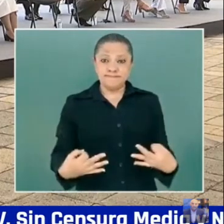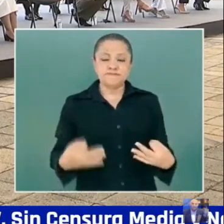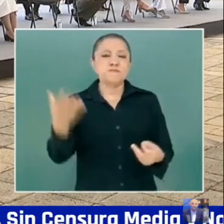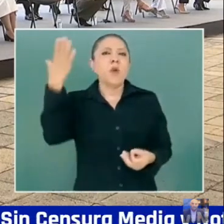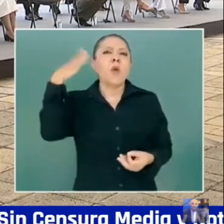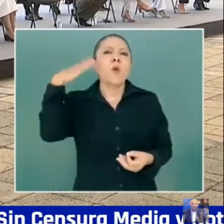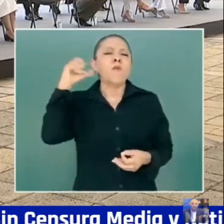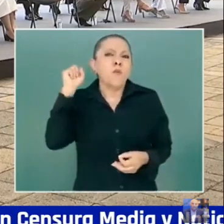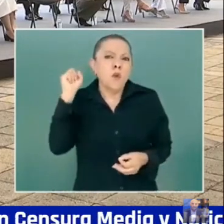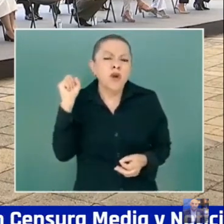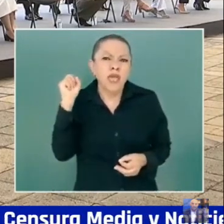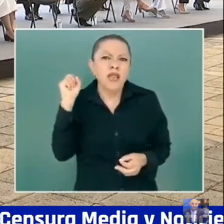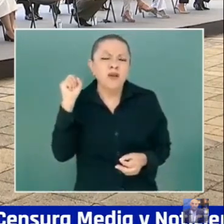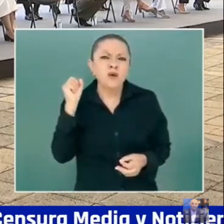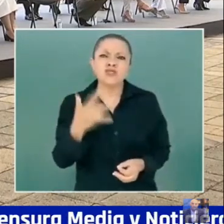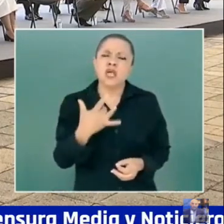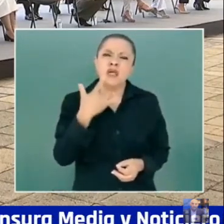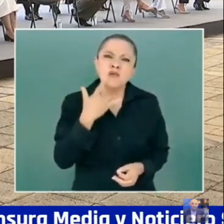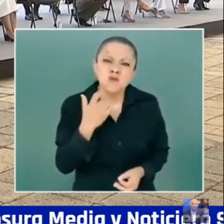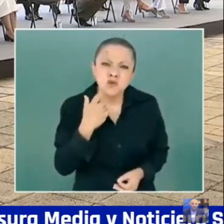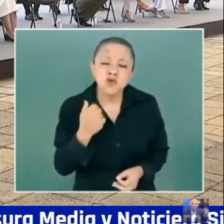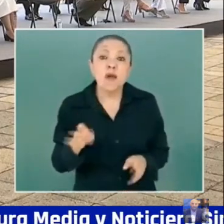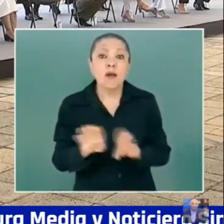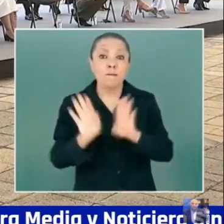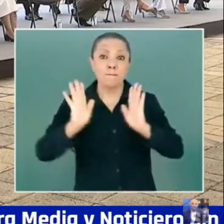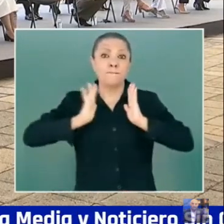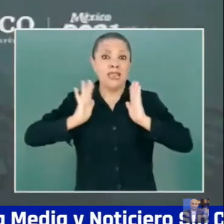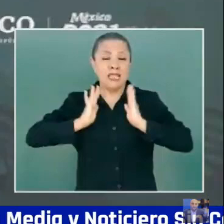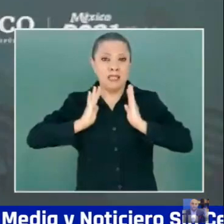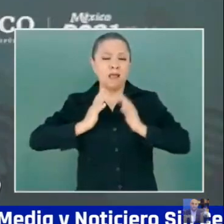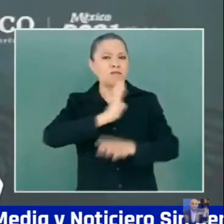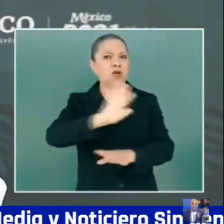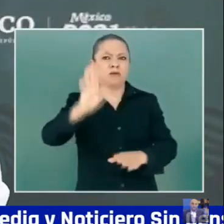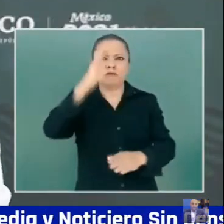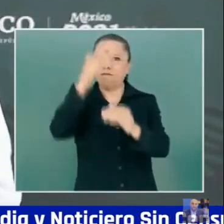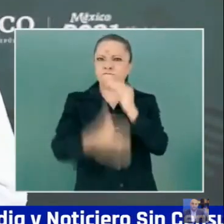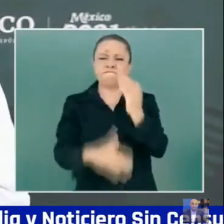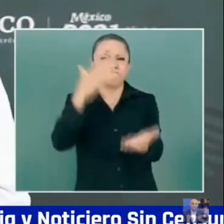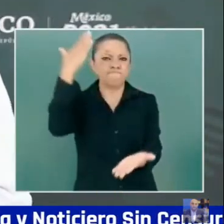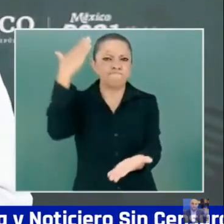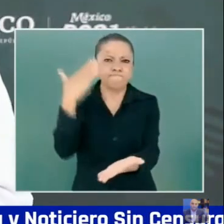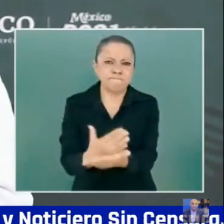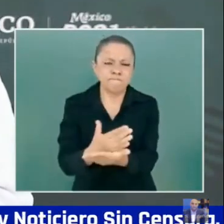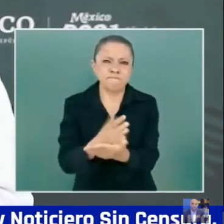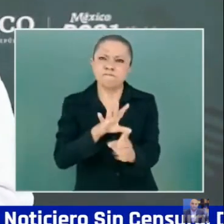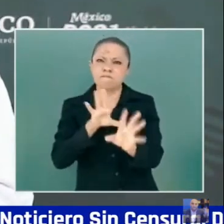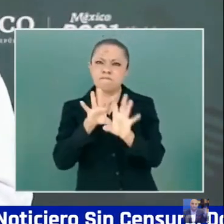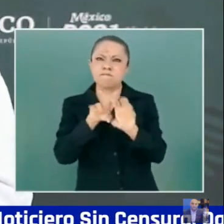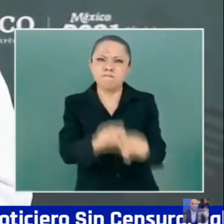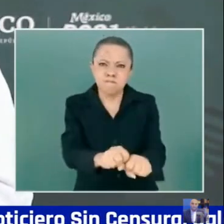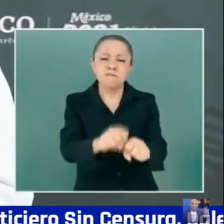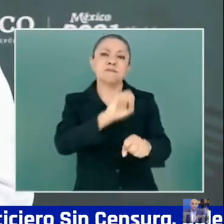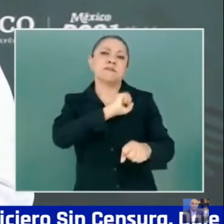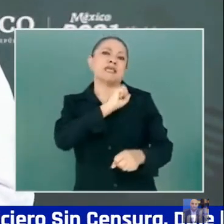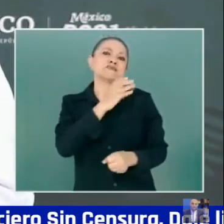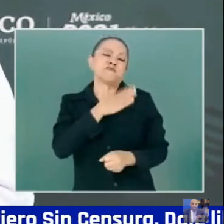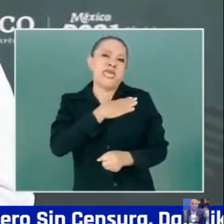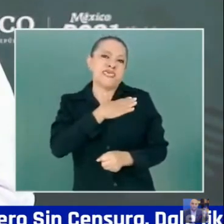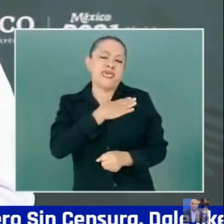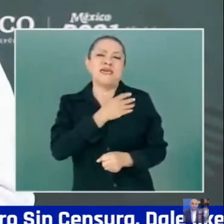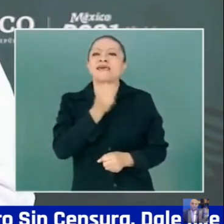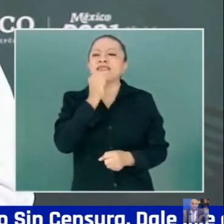Morelos no solo luchó como militar para ponerle fin a la colonización de España,